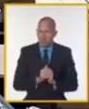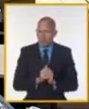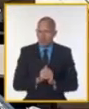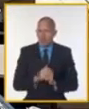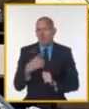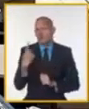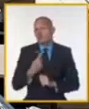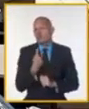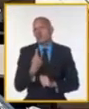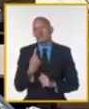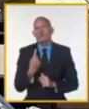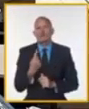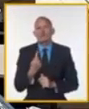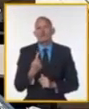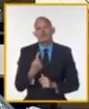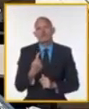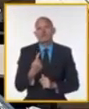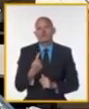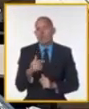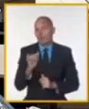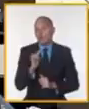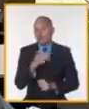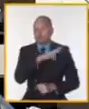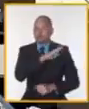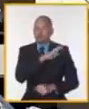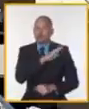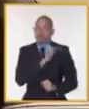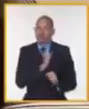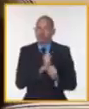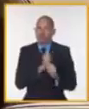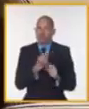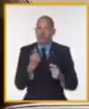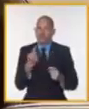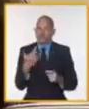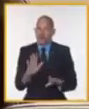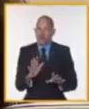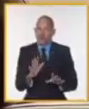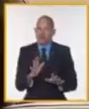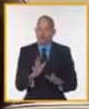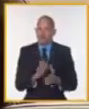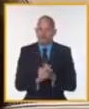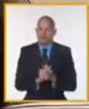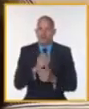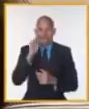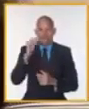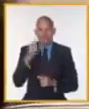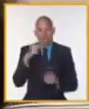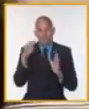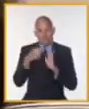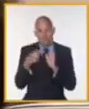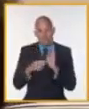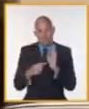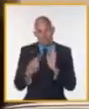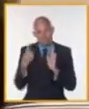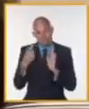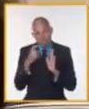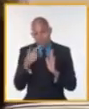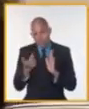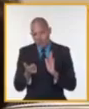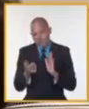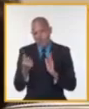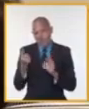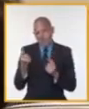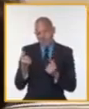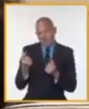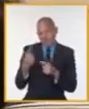la responsabilidad es grande entre tantas tareas y ante metas que todavía no hemos cumplido ante nuestro pueblo, como sanear las finanzas ante